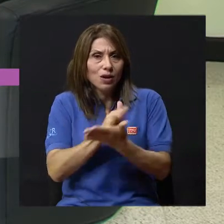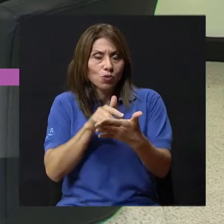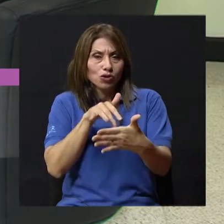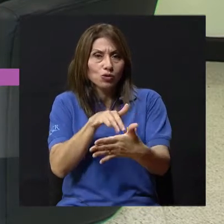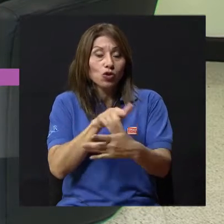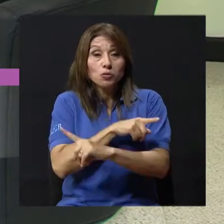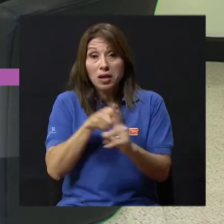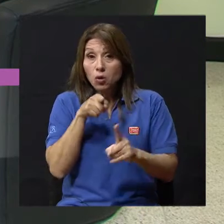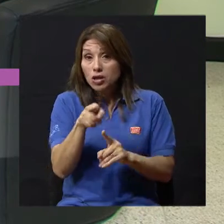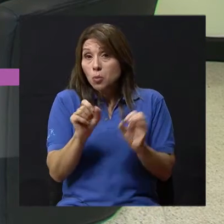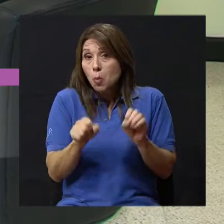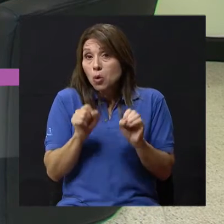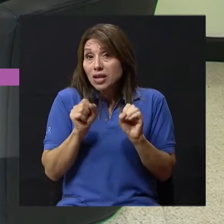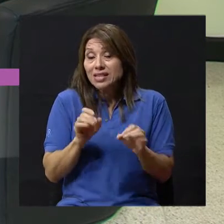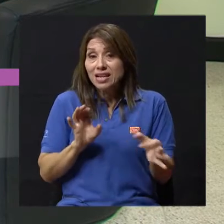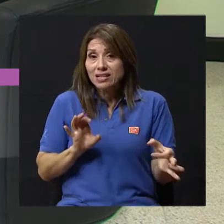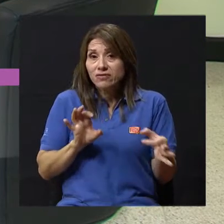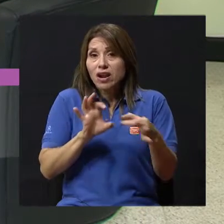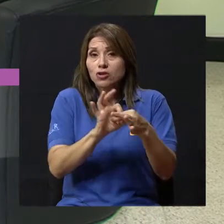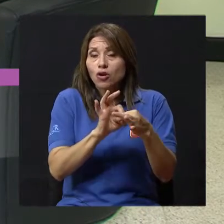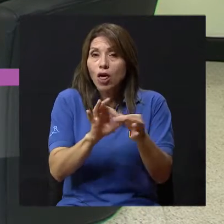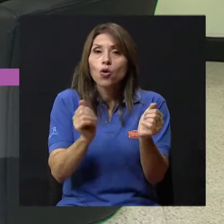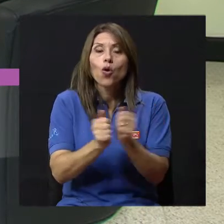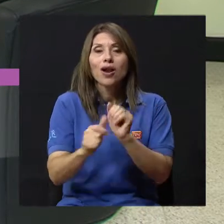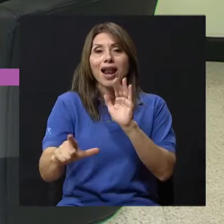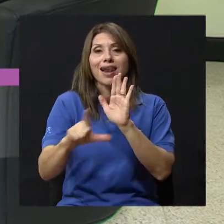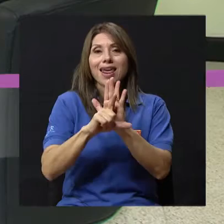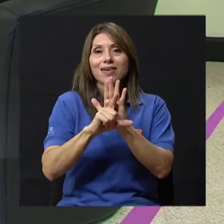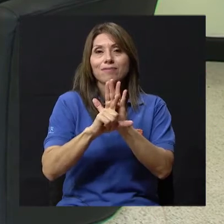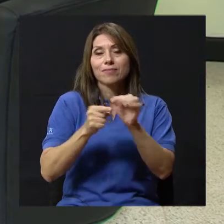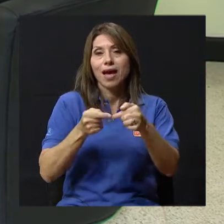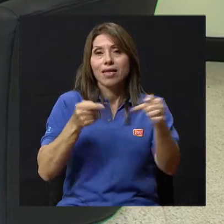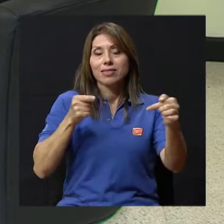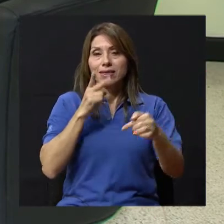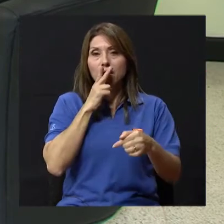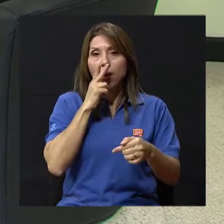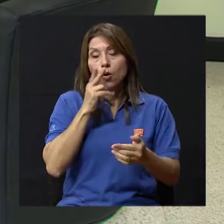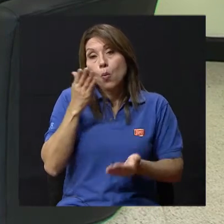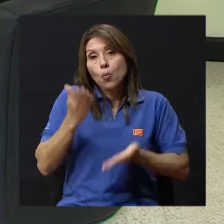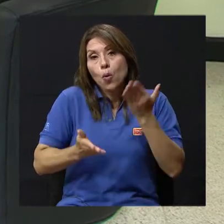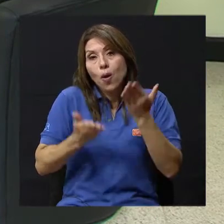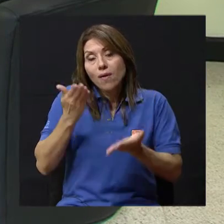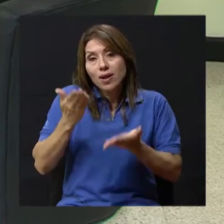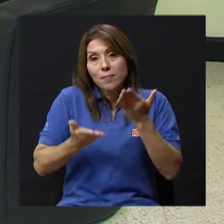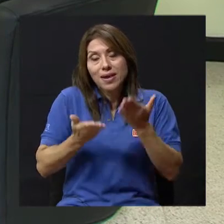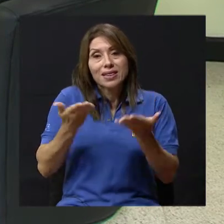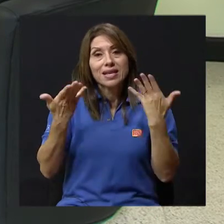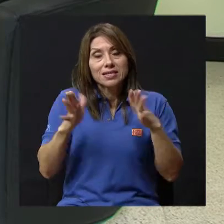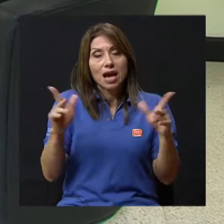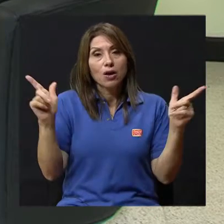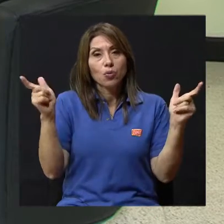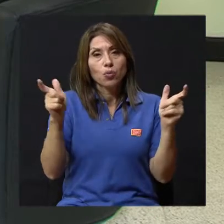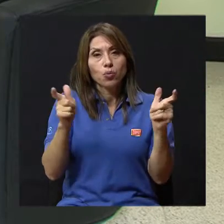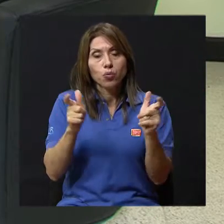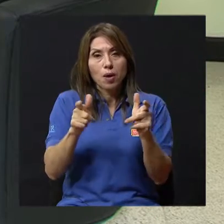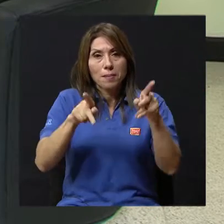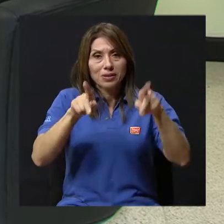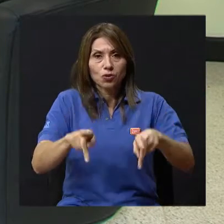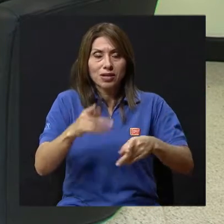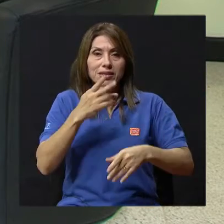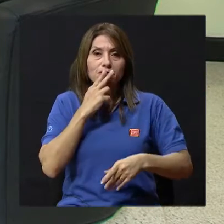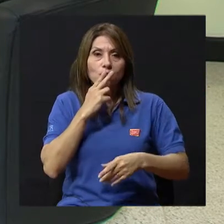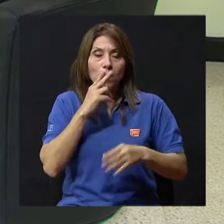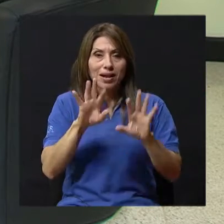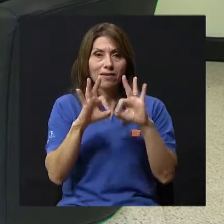relación a que se implementó la ley antitabaco y que probablemente ha disminuido el número de fumadores en las familias y por ende